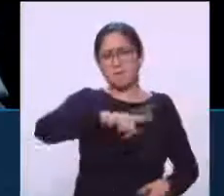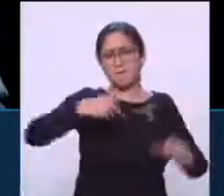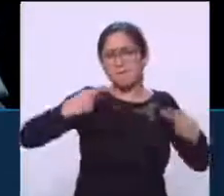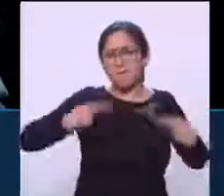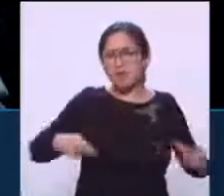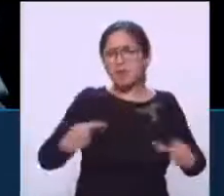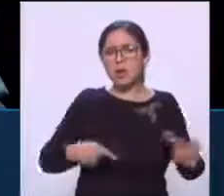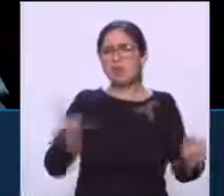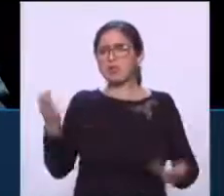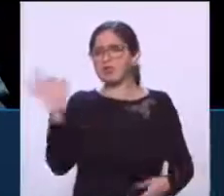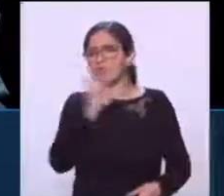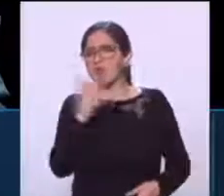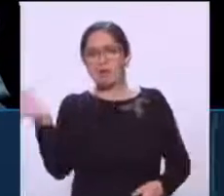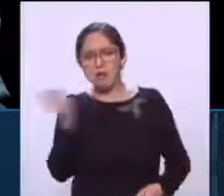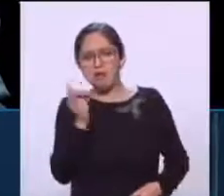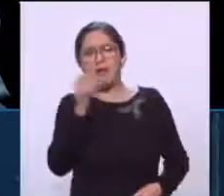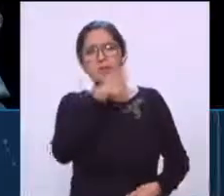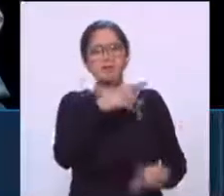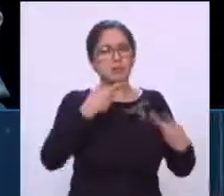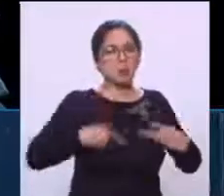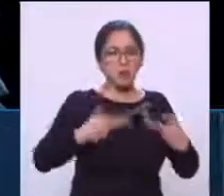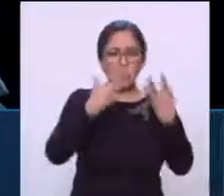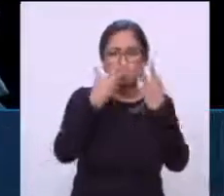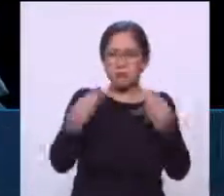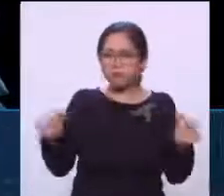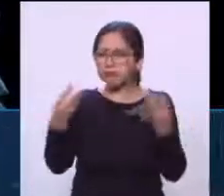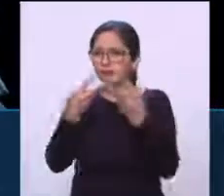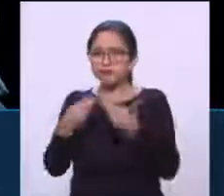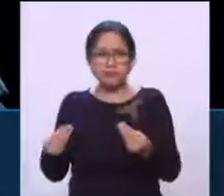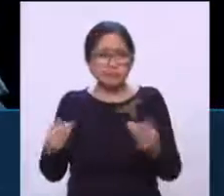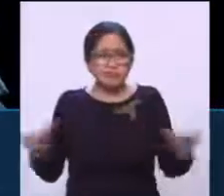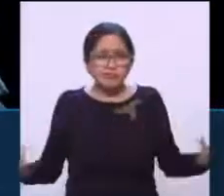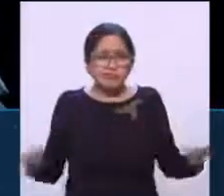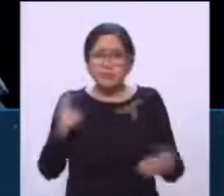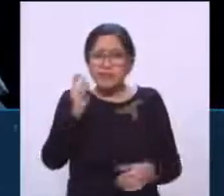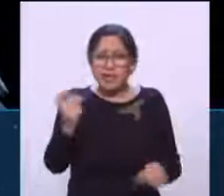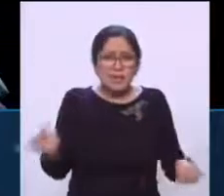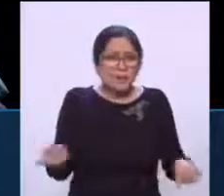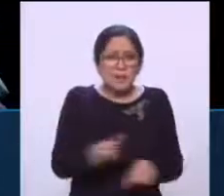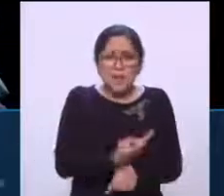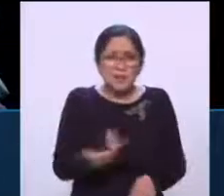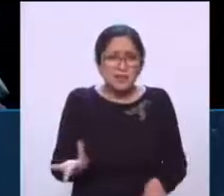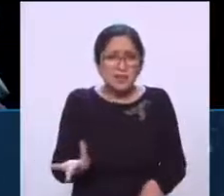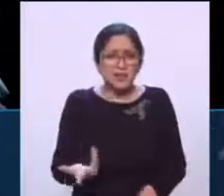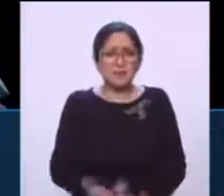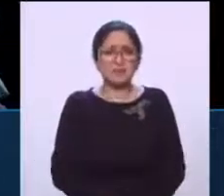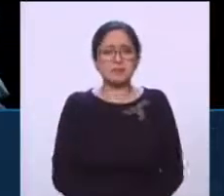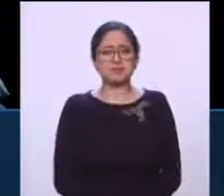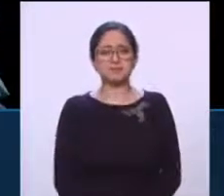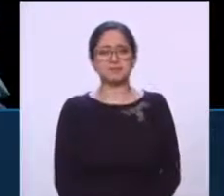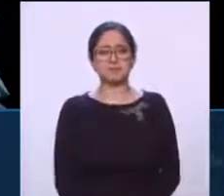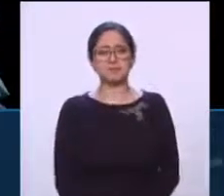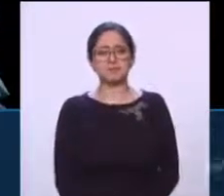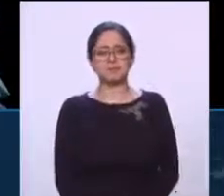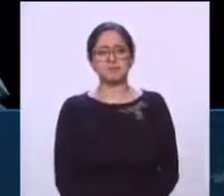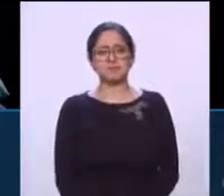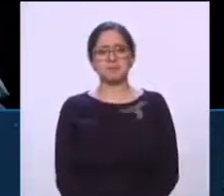de personas, familiares de desaparecidos. ¿Qué hay ahí atrás? Mira, ¿qué pasa